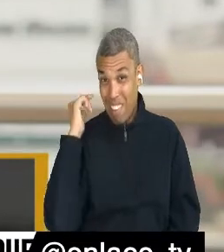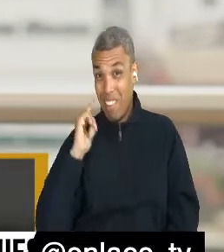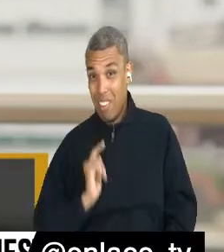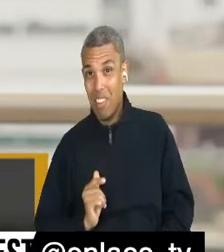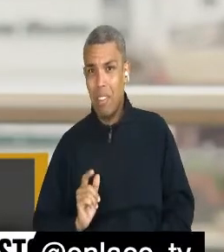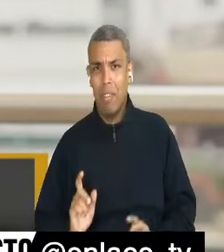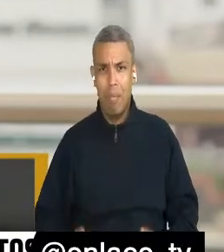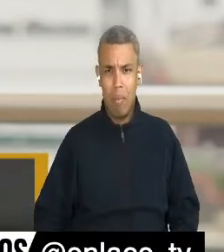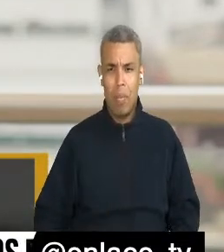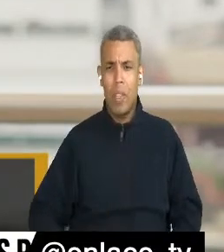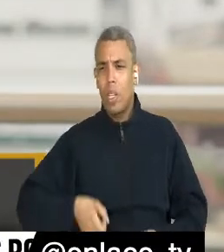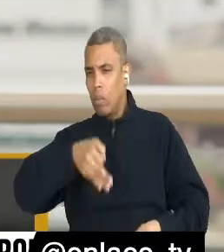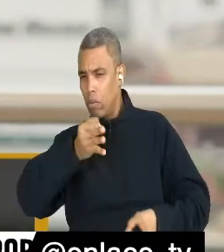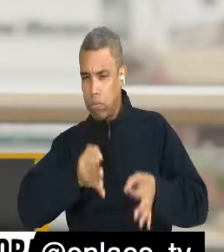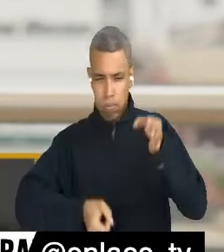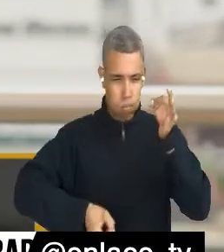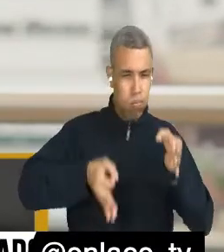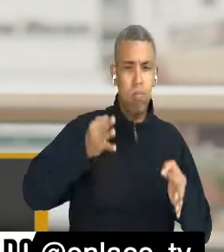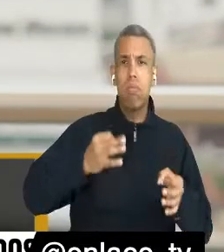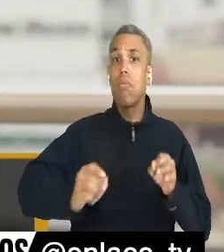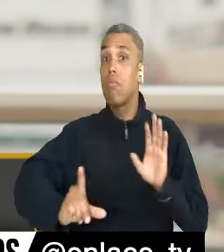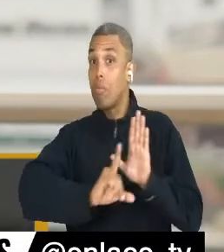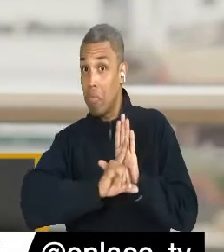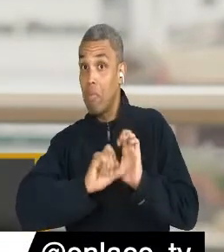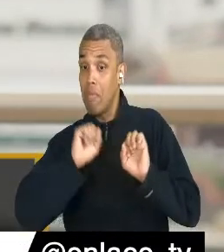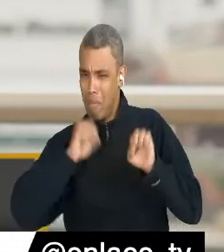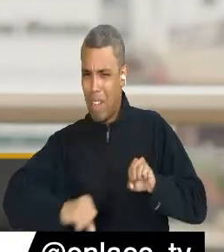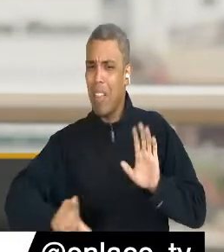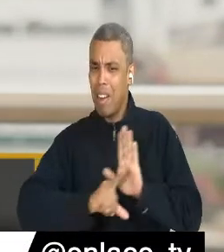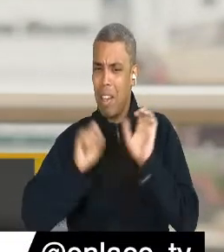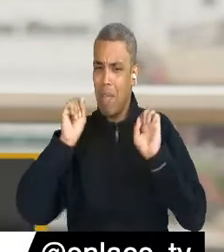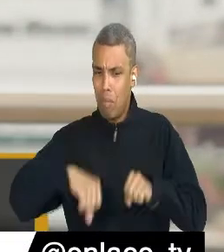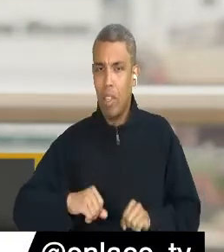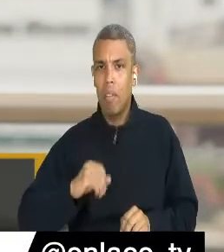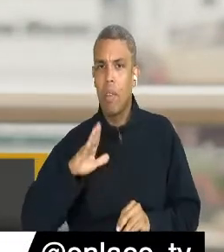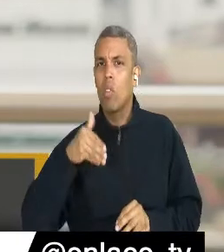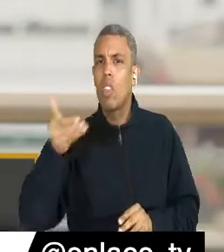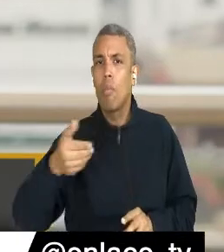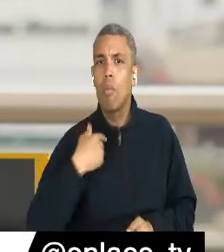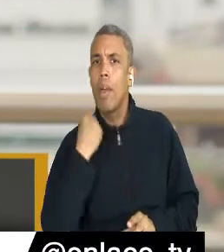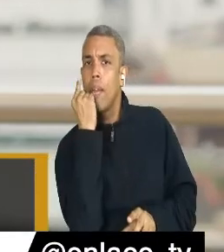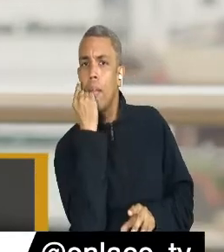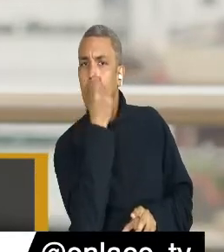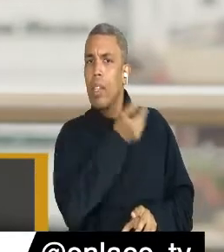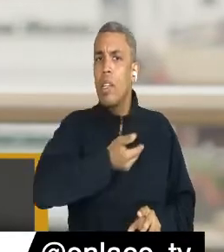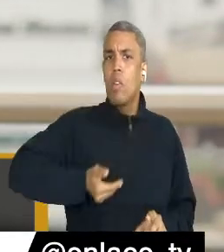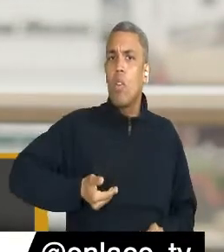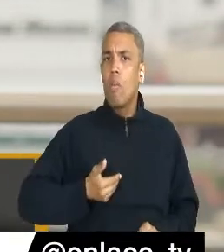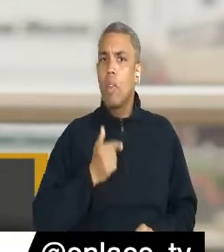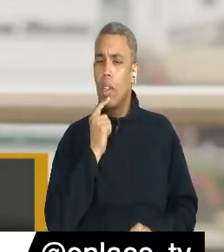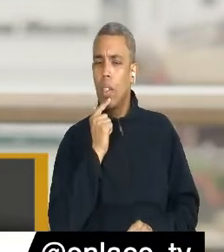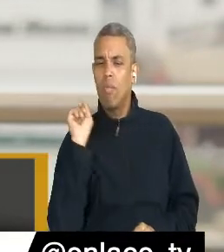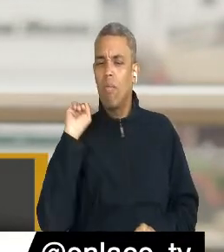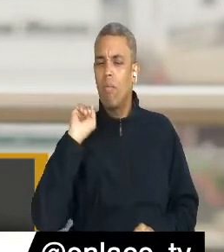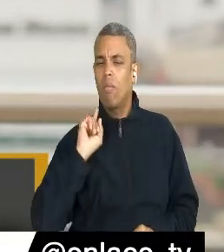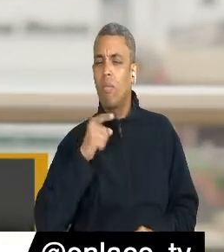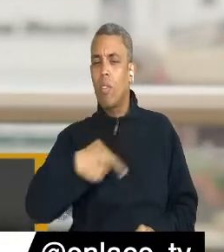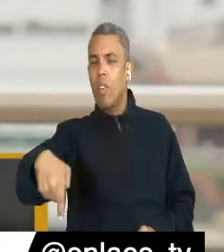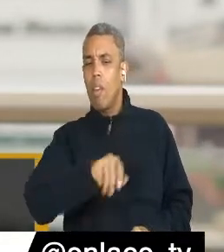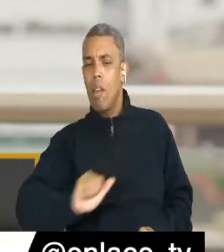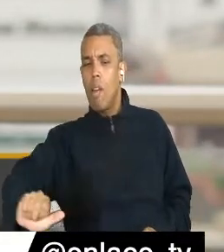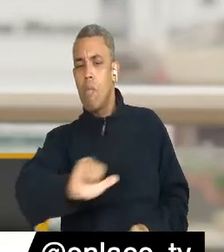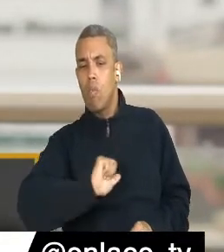de Justicia, pero fue el Estado, el presidente Juan Manuel Santos y también la directora del Instituto Colombiano de Bienestar Familiar,